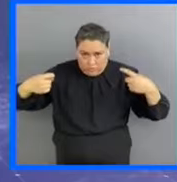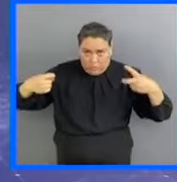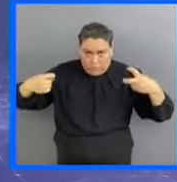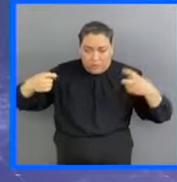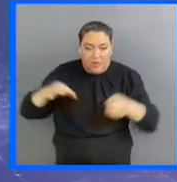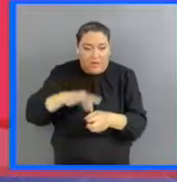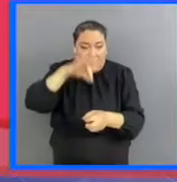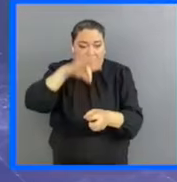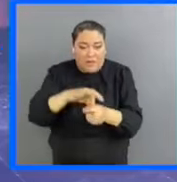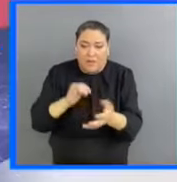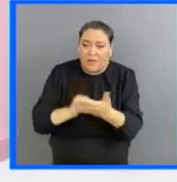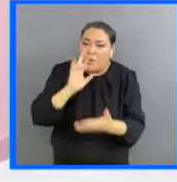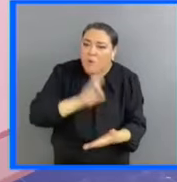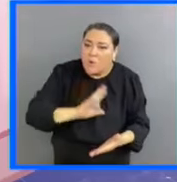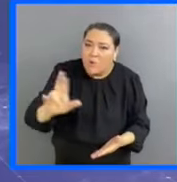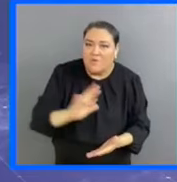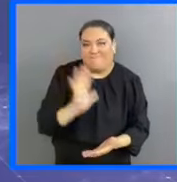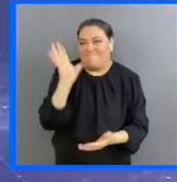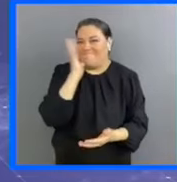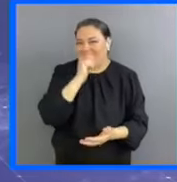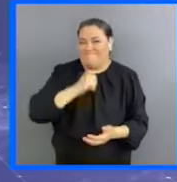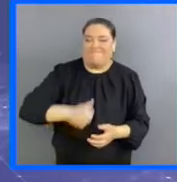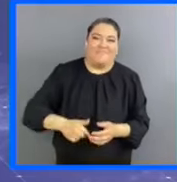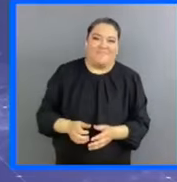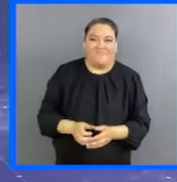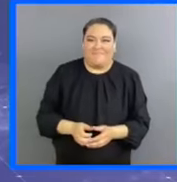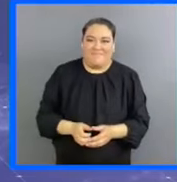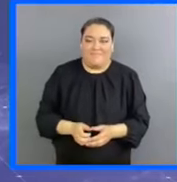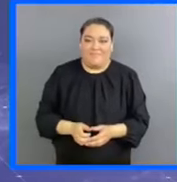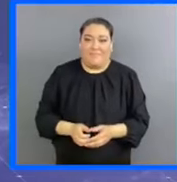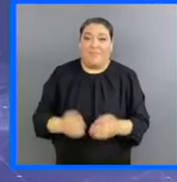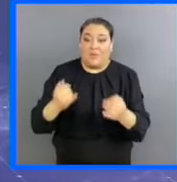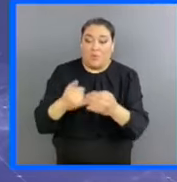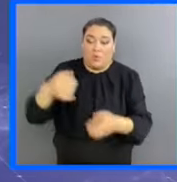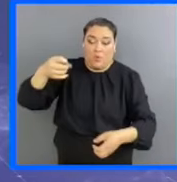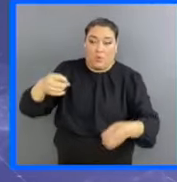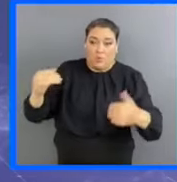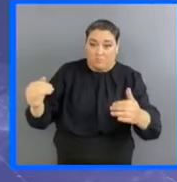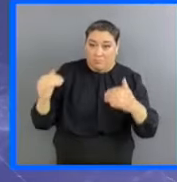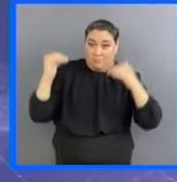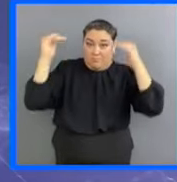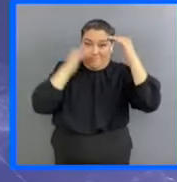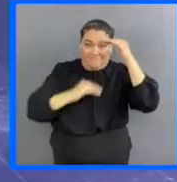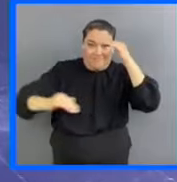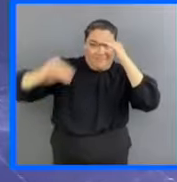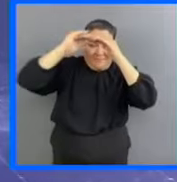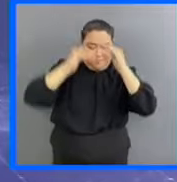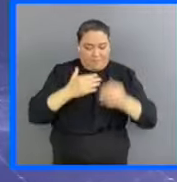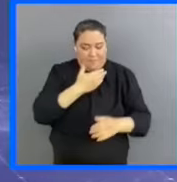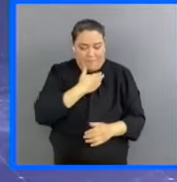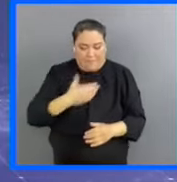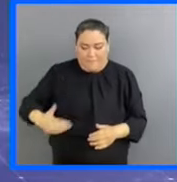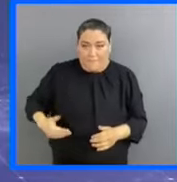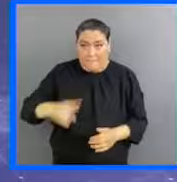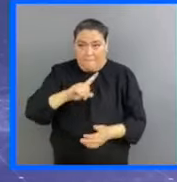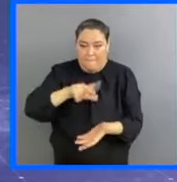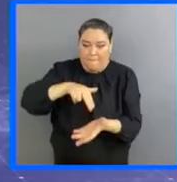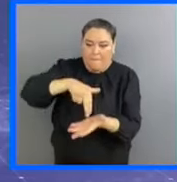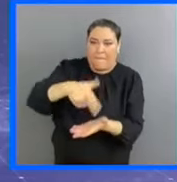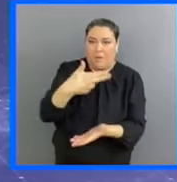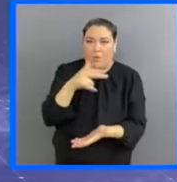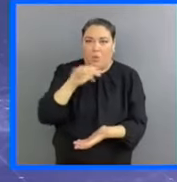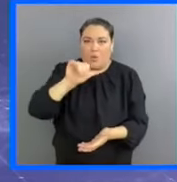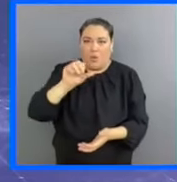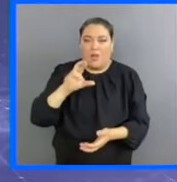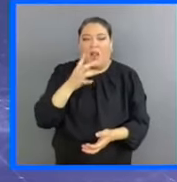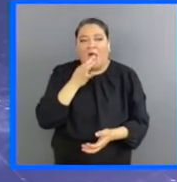Alto Tribunal. El ministro presidente Hugo Aguilar Ortiz expresó su solidaridad con la presidenta de